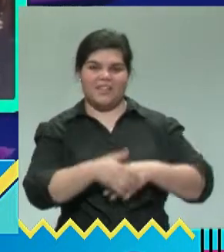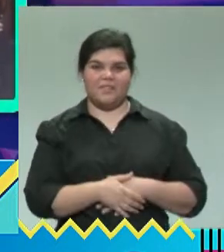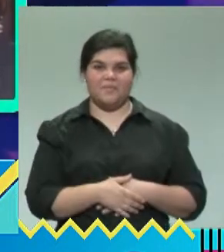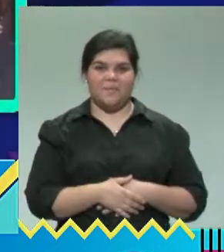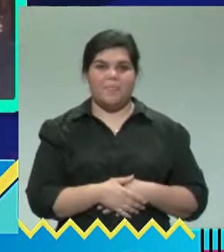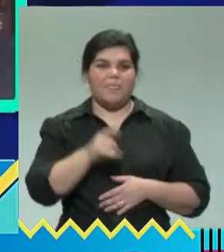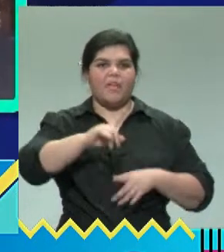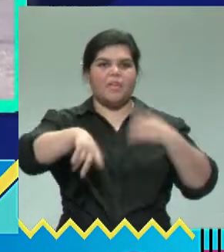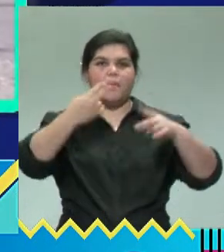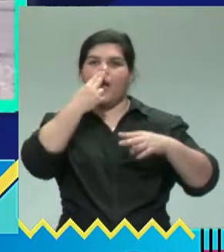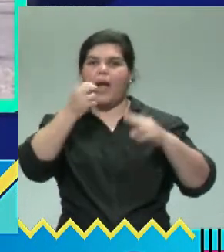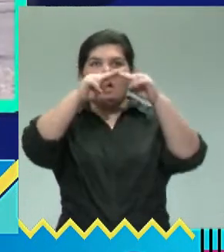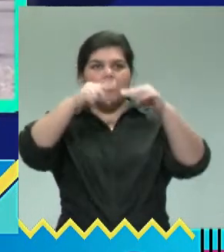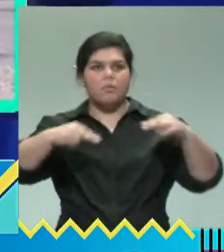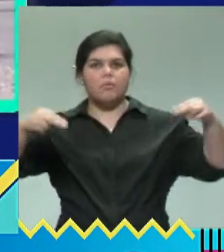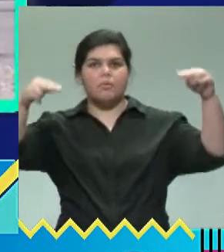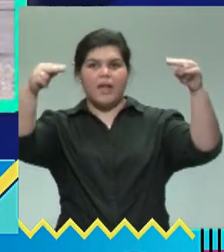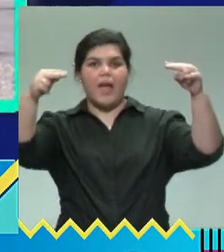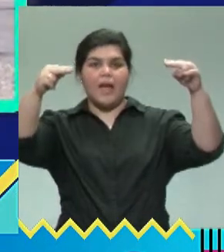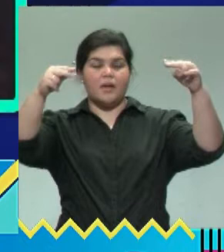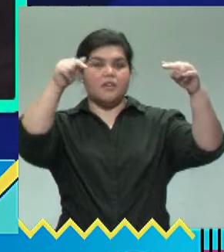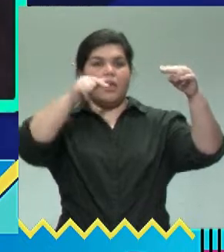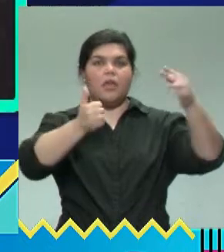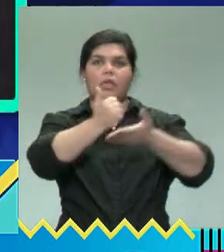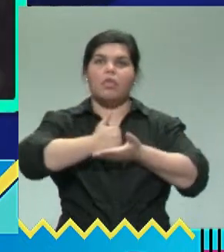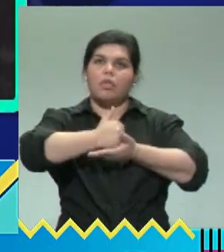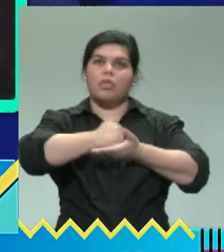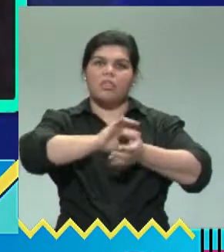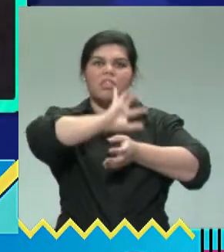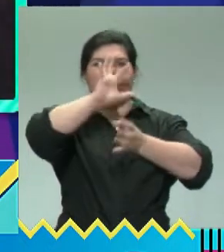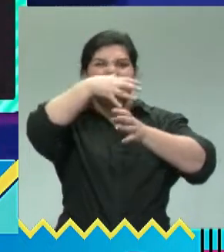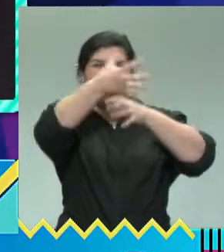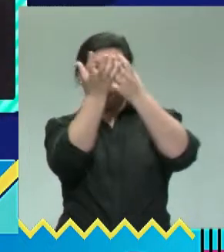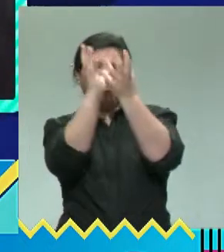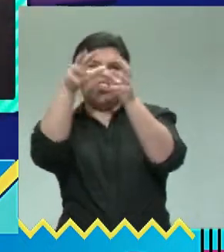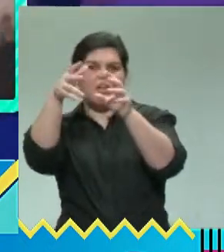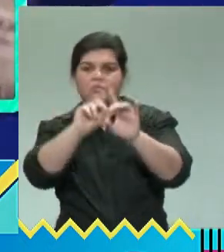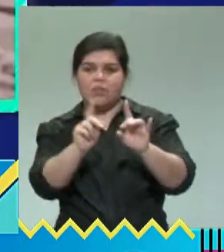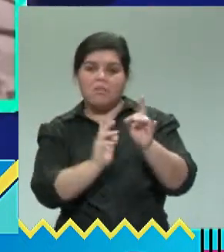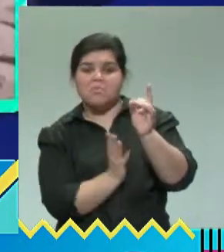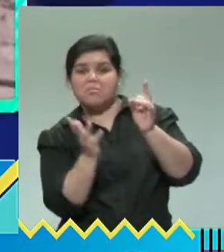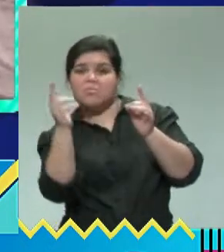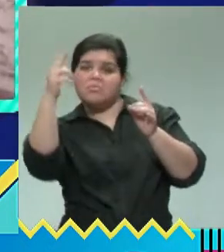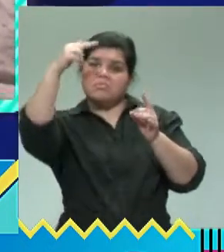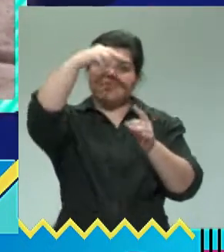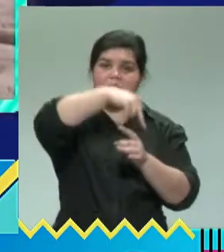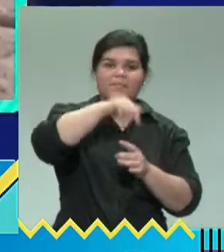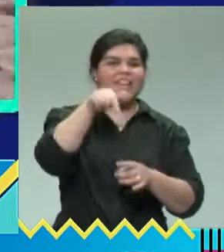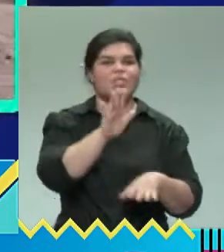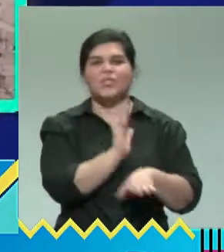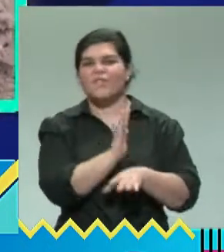se esperaba que el cable, que las ramas llegaran al cable, sino se lo iba formando. Eso es cultura. Cultura en